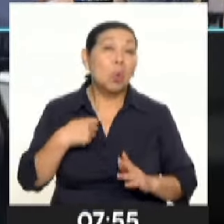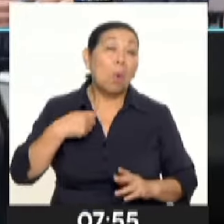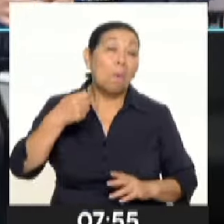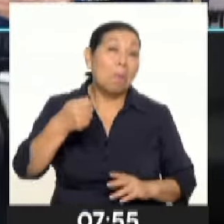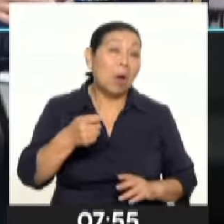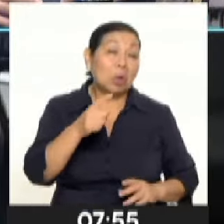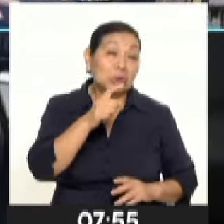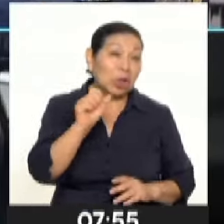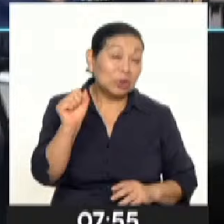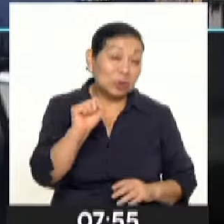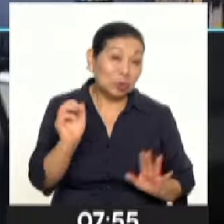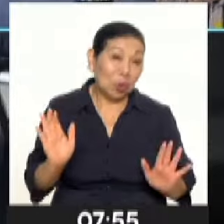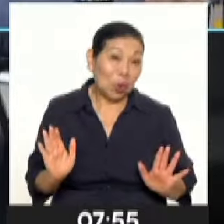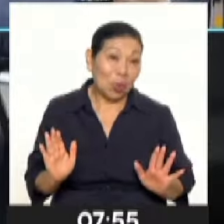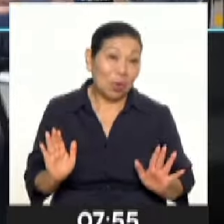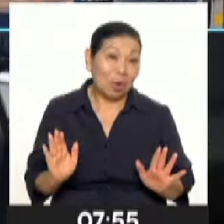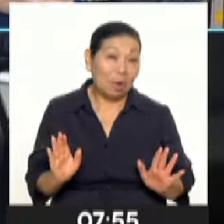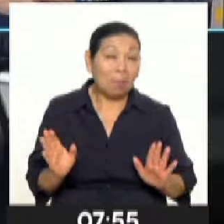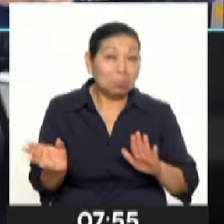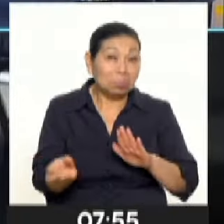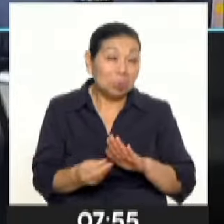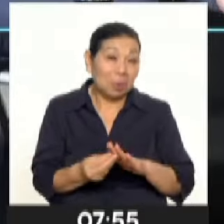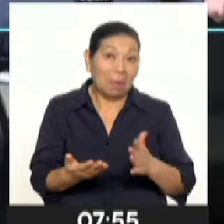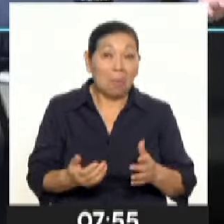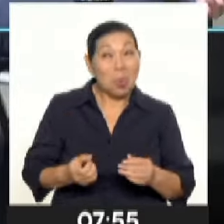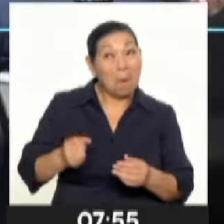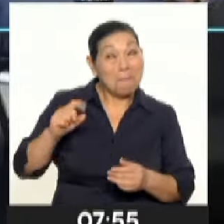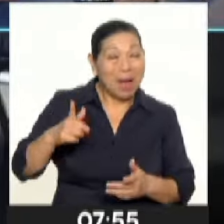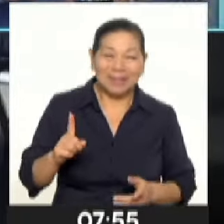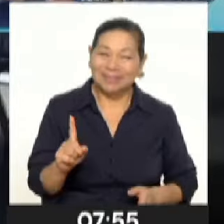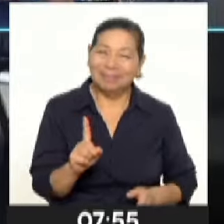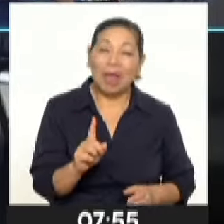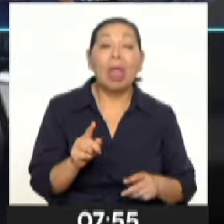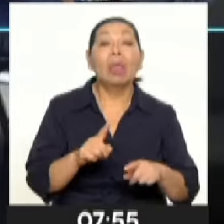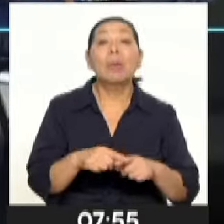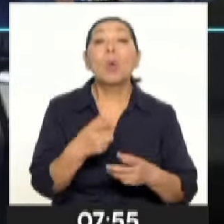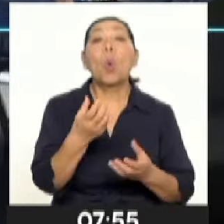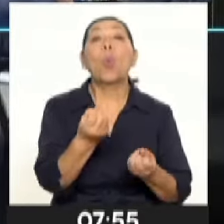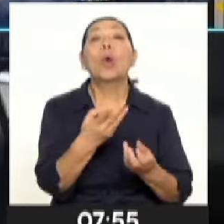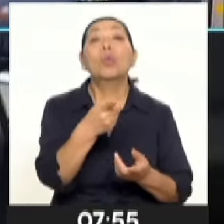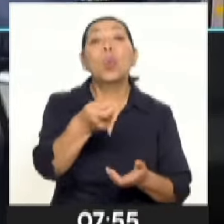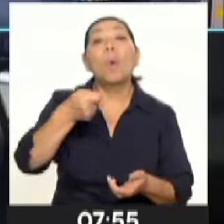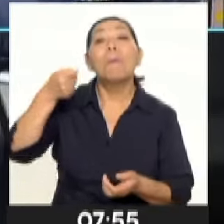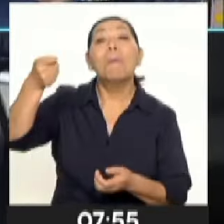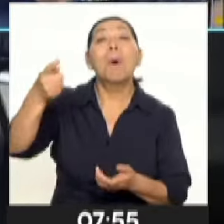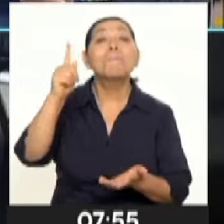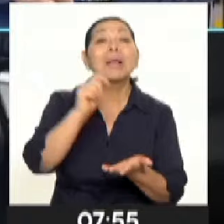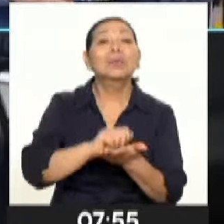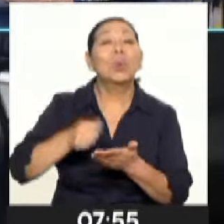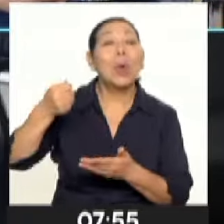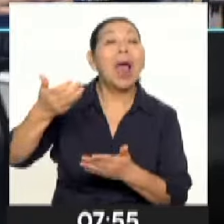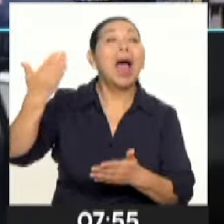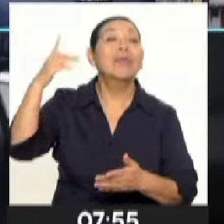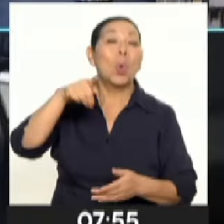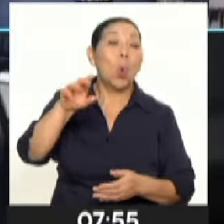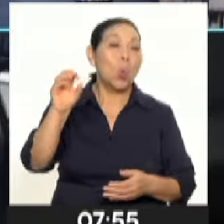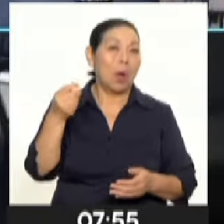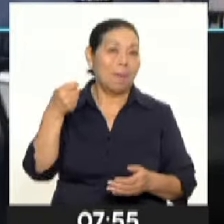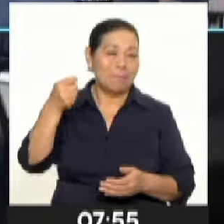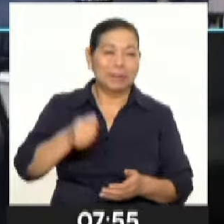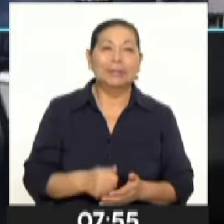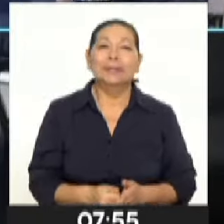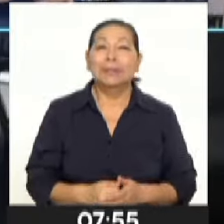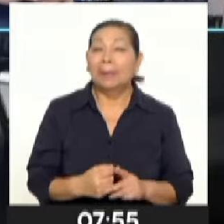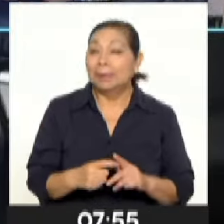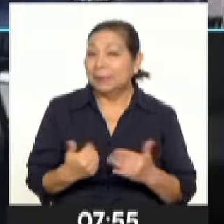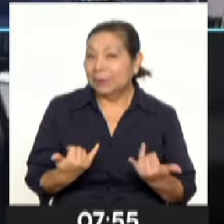voy a esperar pues una... O sea, 100 soles acumulados, no voy a esperar una superpensión. No va a depender mucho de lo que yo aporte, la pensión que yo reciba. Ahora, para terminar,